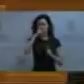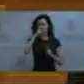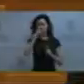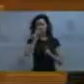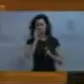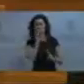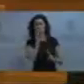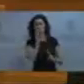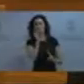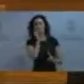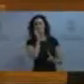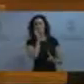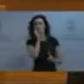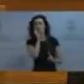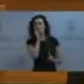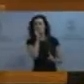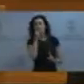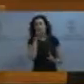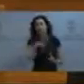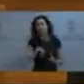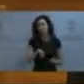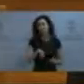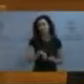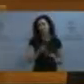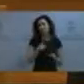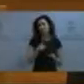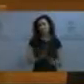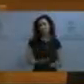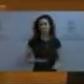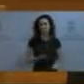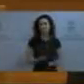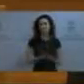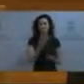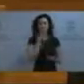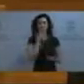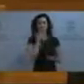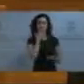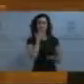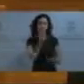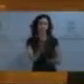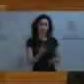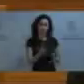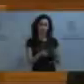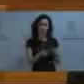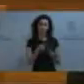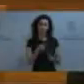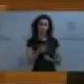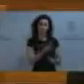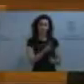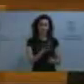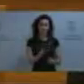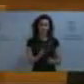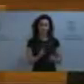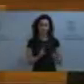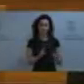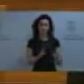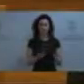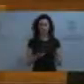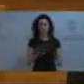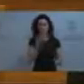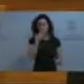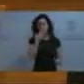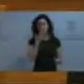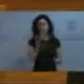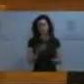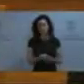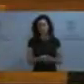salvo, efectivamente, mi petición es ridícula, por supuesto, pero usted a continuación responderá a esa ridiculez diciéndole que